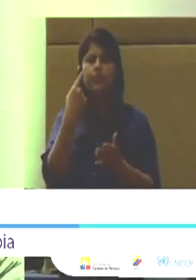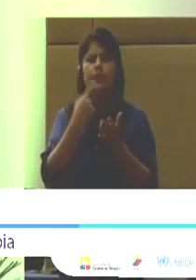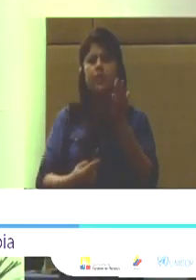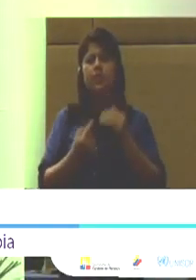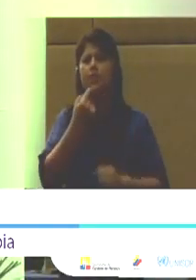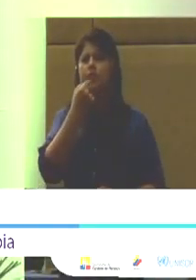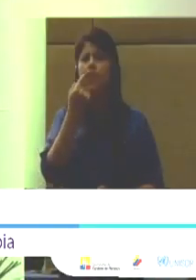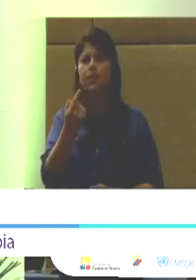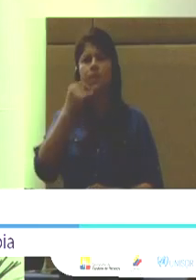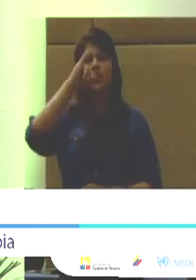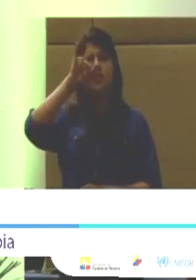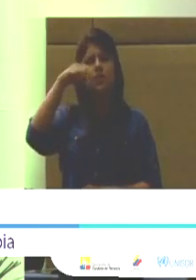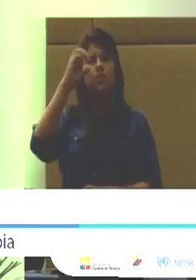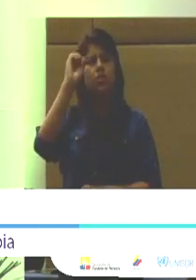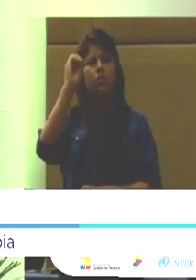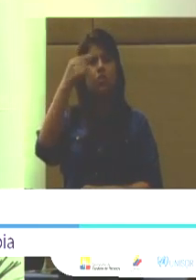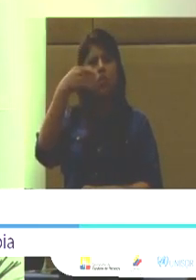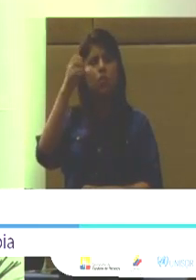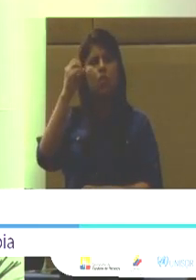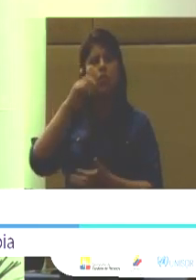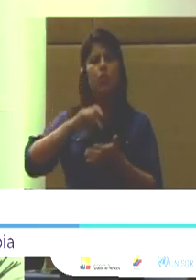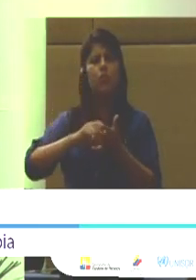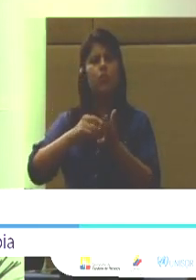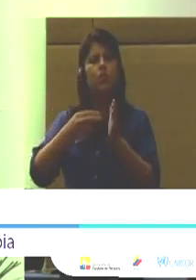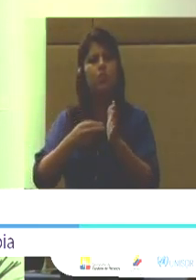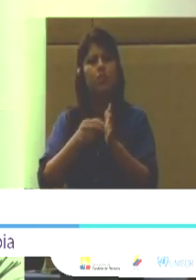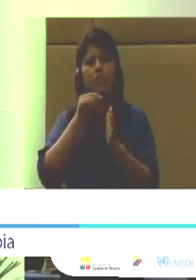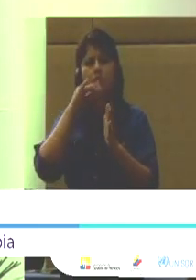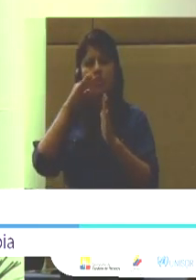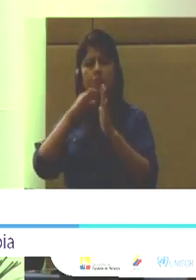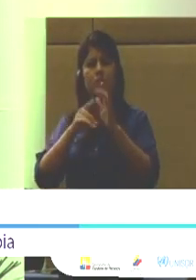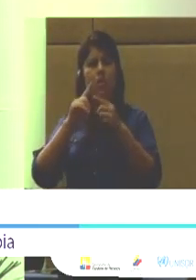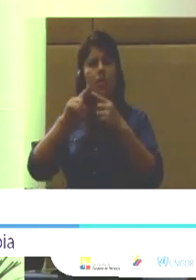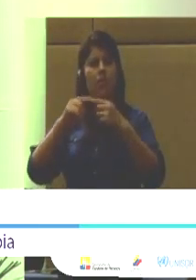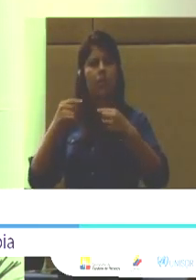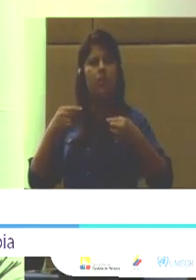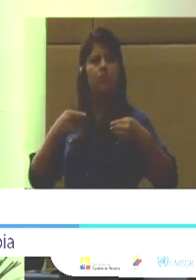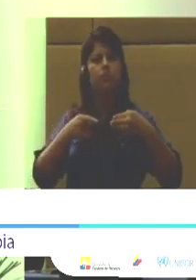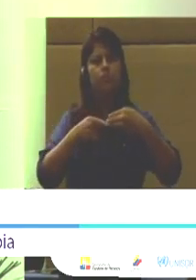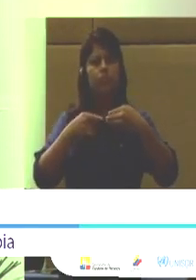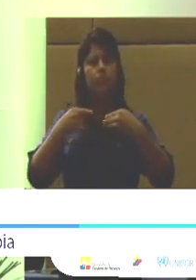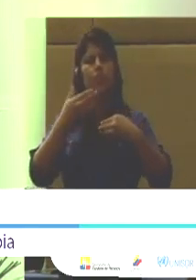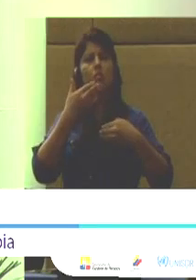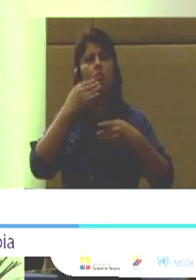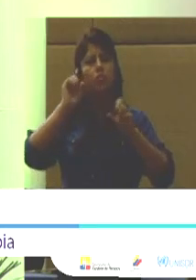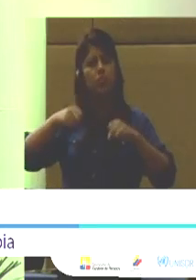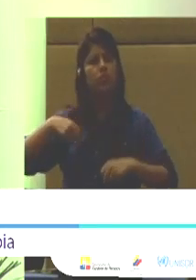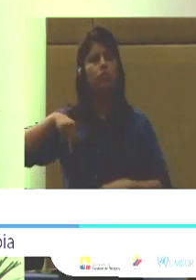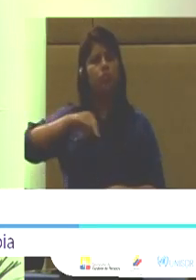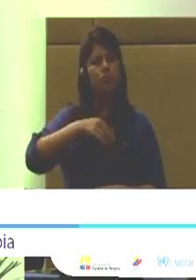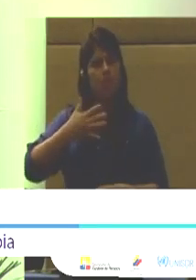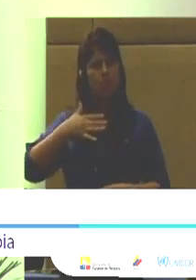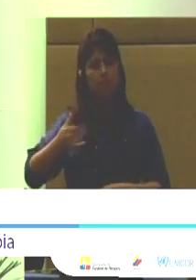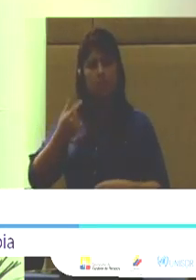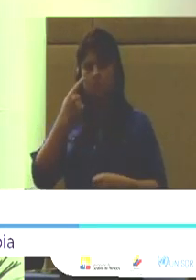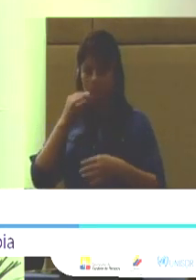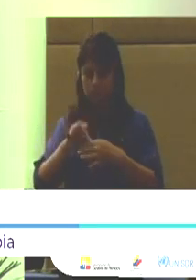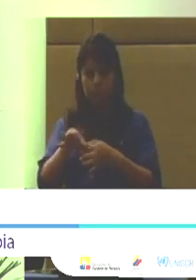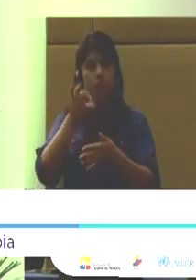Yogo respecto a deficiencias y retos. Y nosotros estamos resaltando al